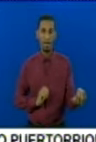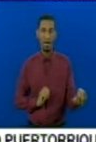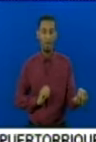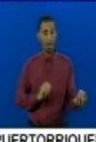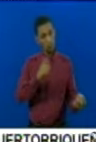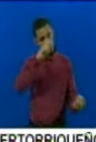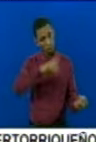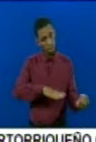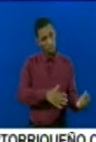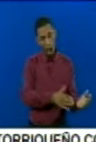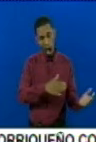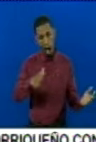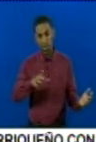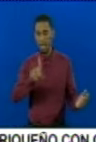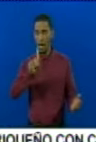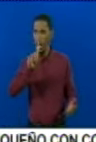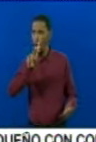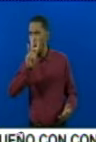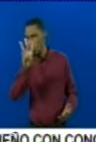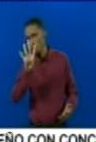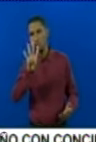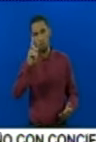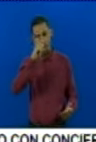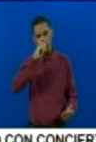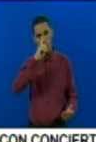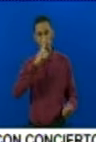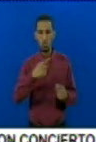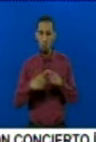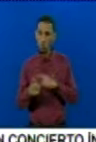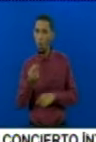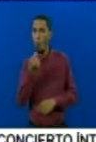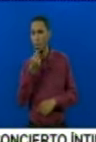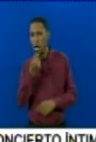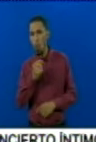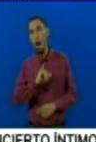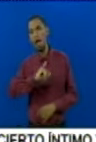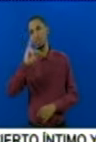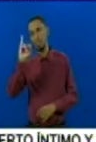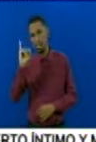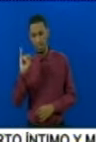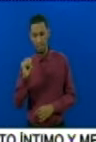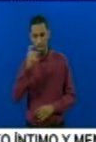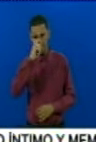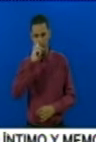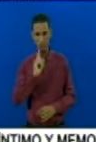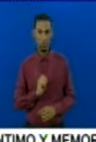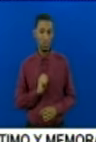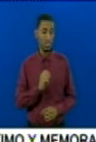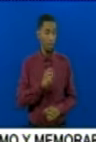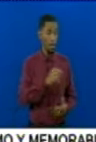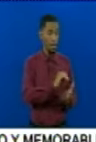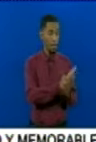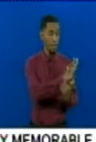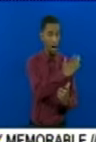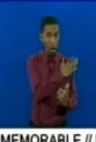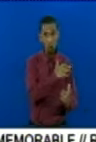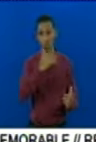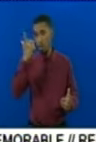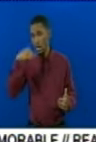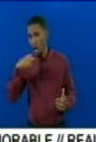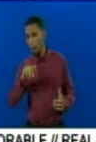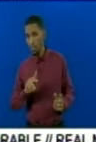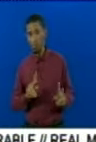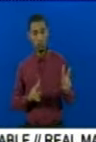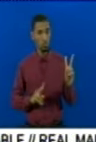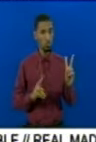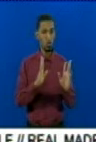años y mayores de 60, correspondiente a los meses de marzo y abril. Ya la semana pasada